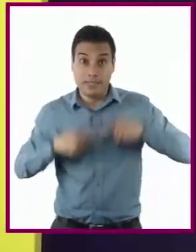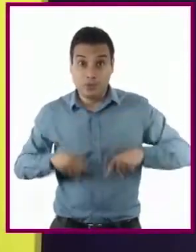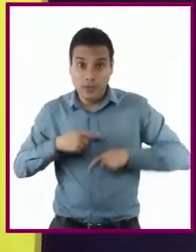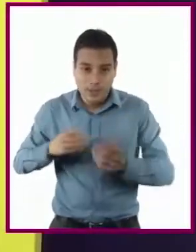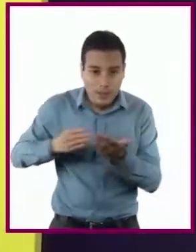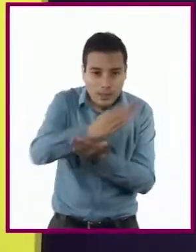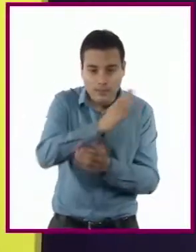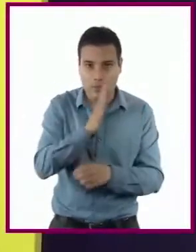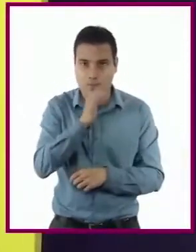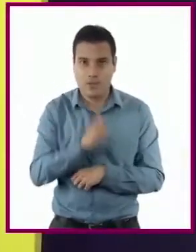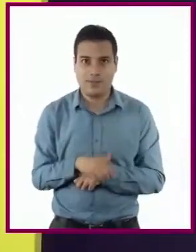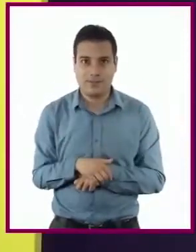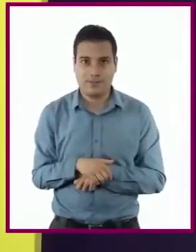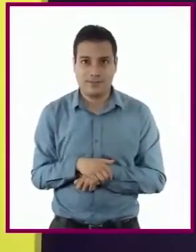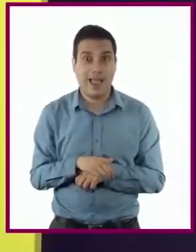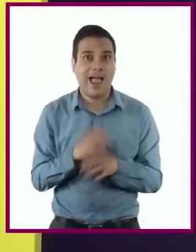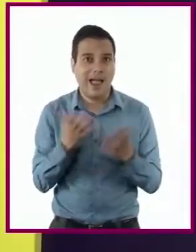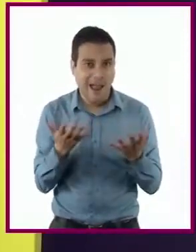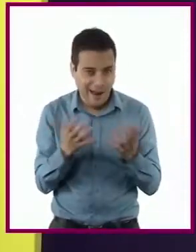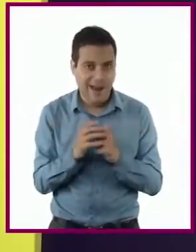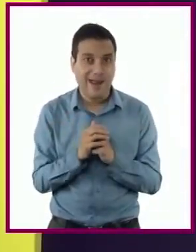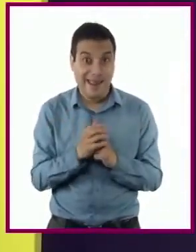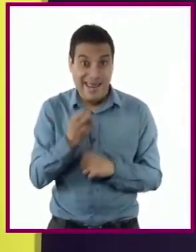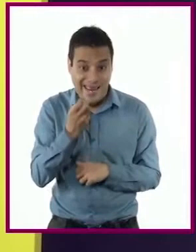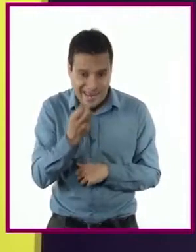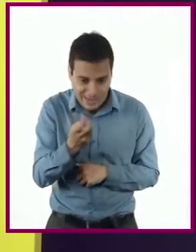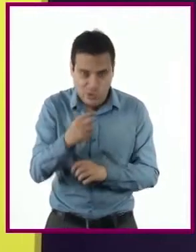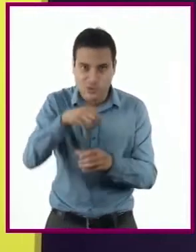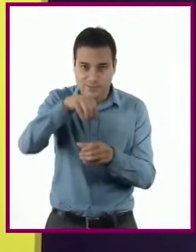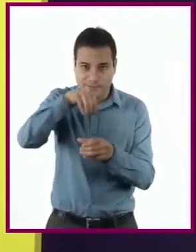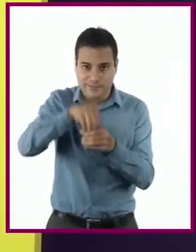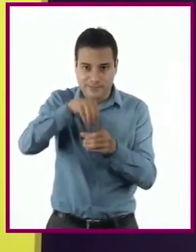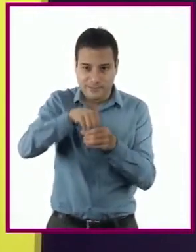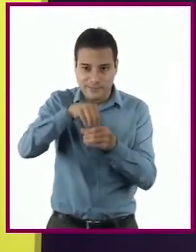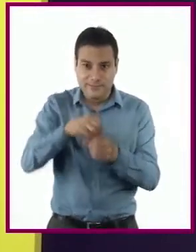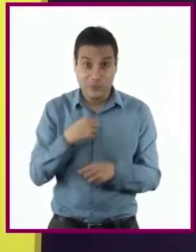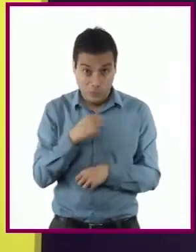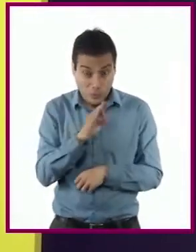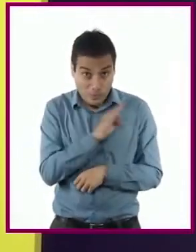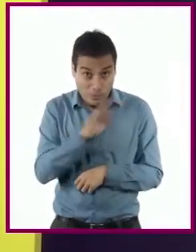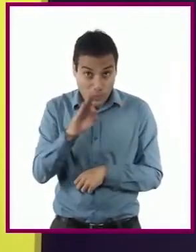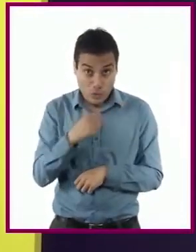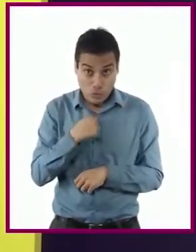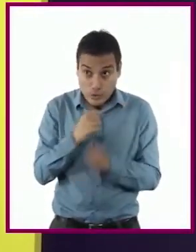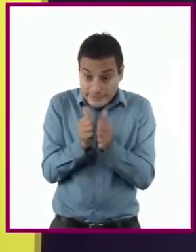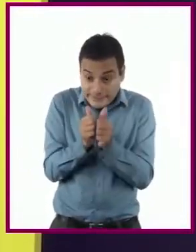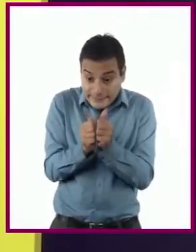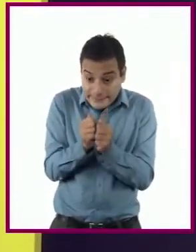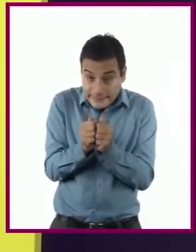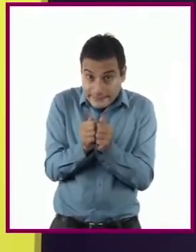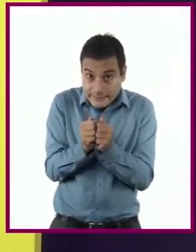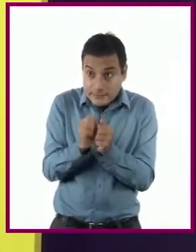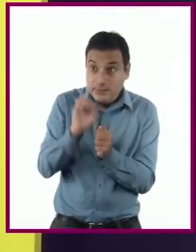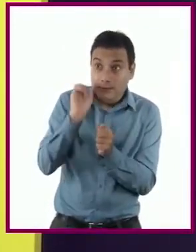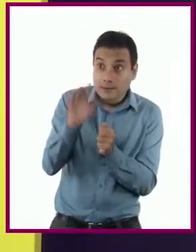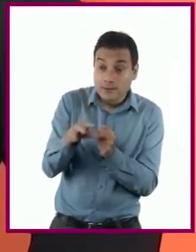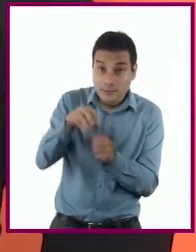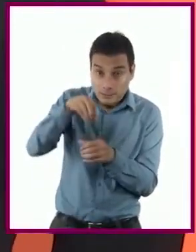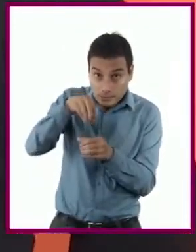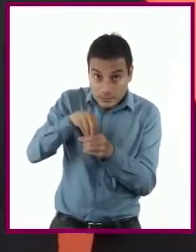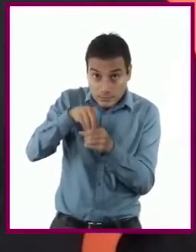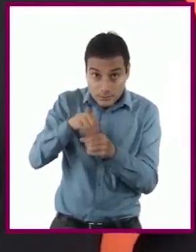como funcionan los sistemas de encriptación. ¿Podría encriptar mis mensajes o es algo muy